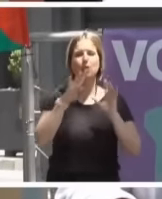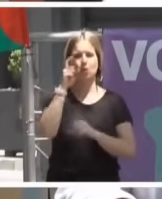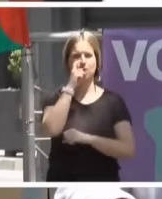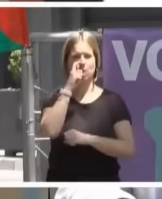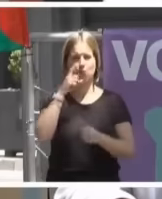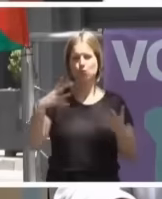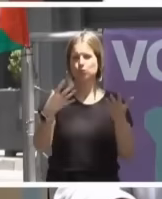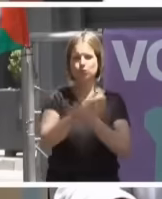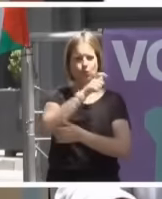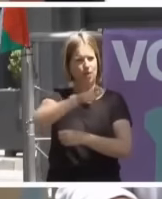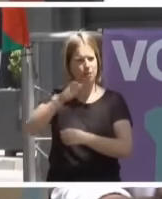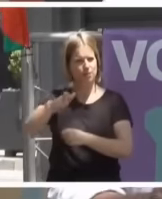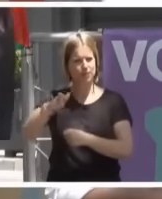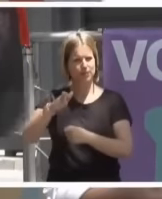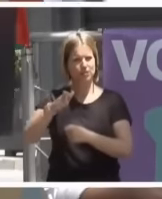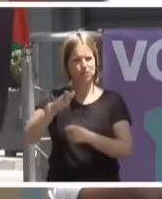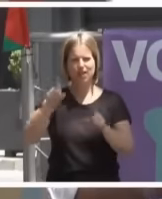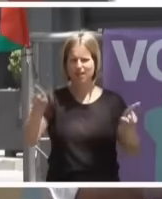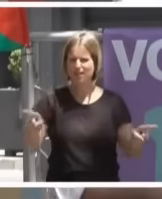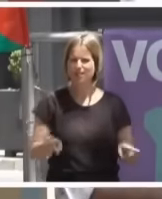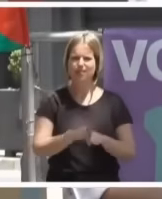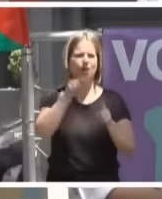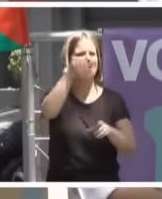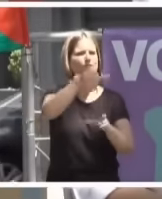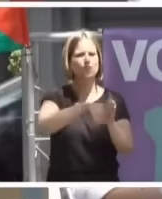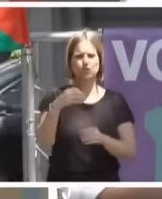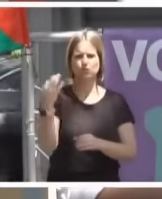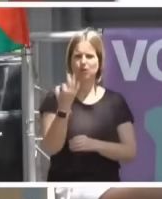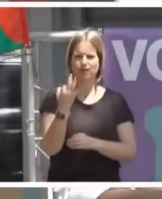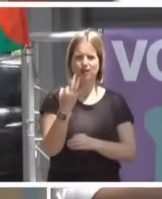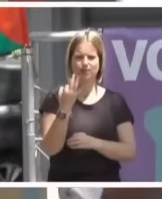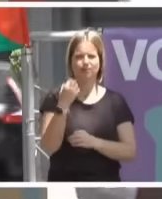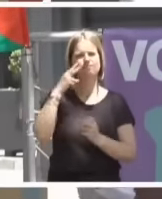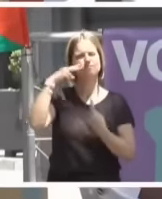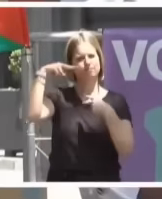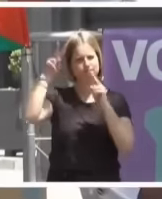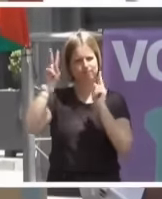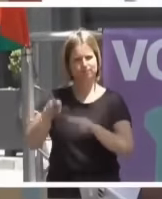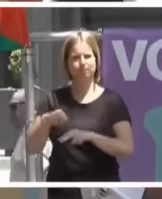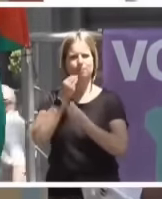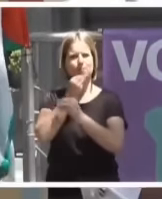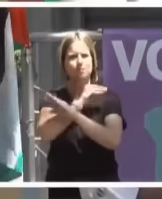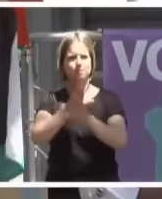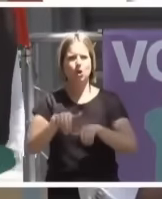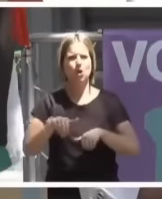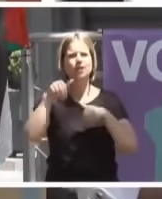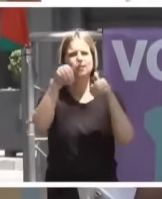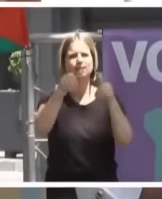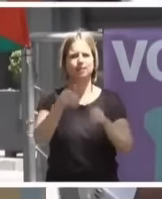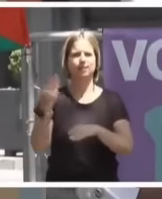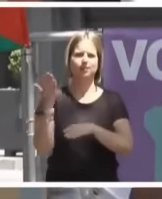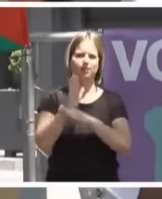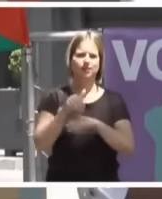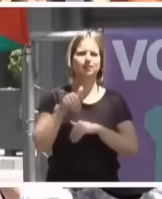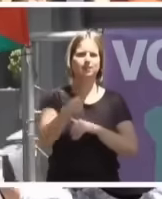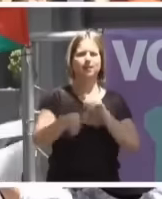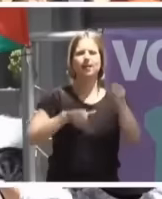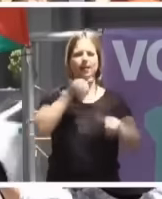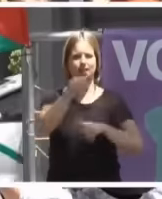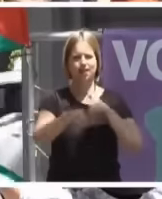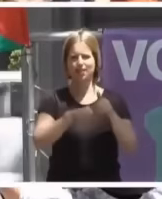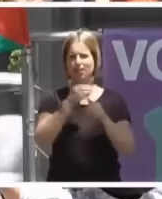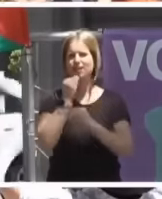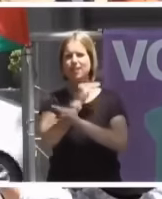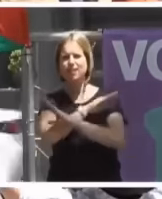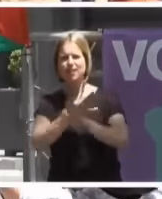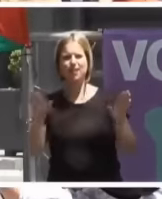y todo el mundo, hayas votado lo que hayas votado, puede reconocer que es la mejor candidata que se presenta a estas elecciones. La